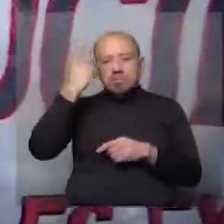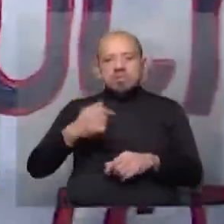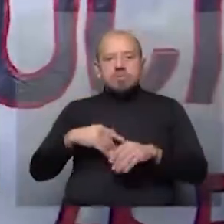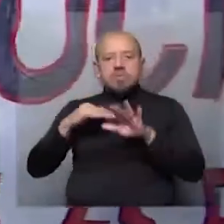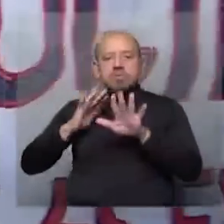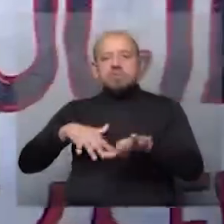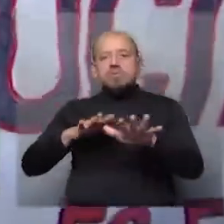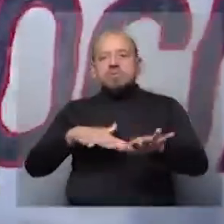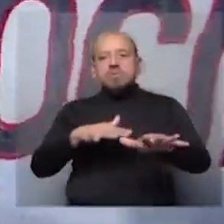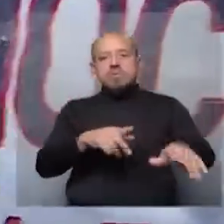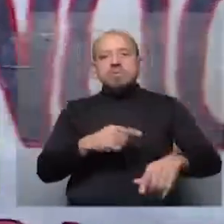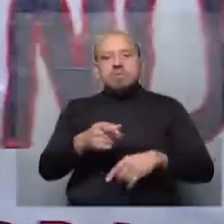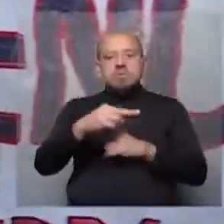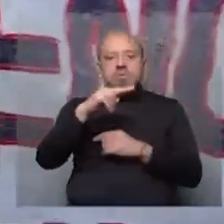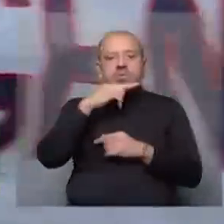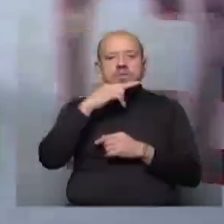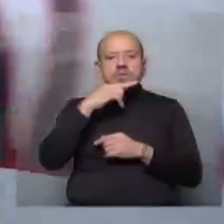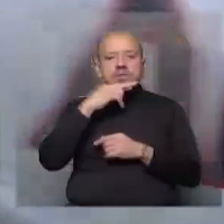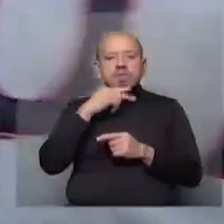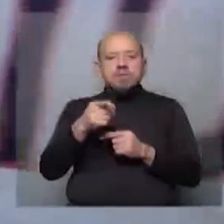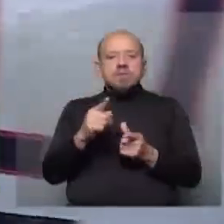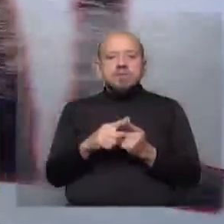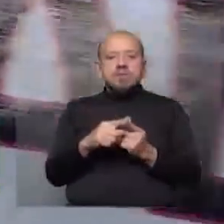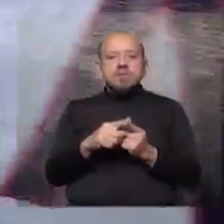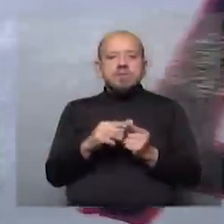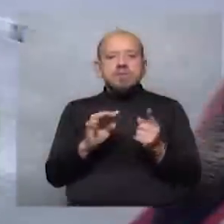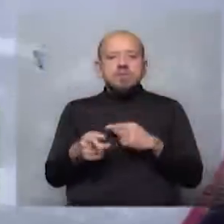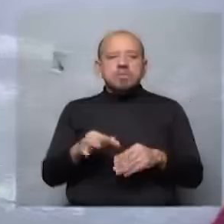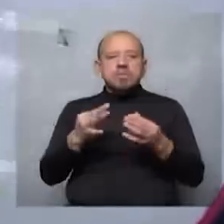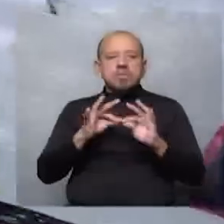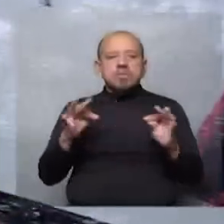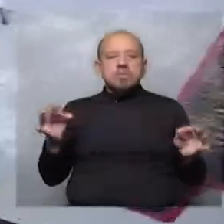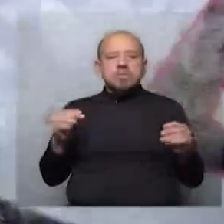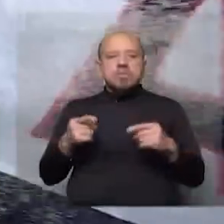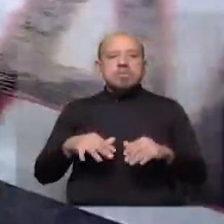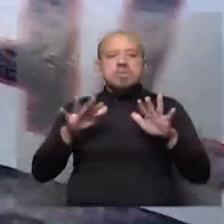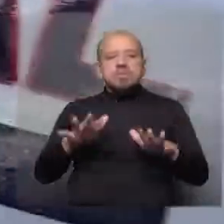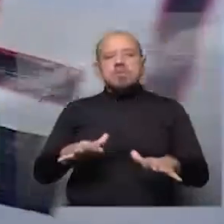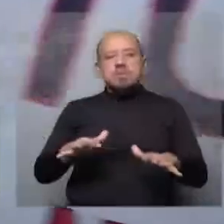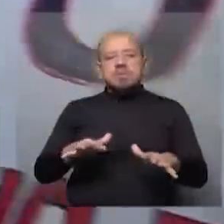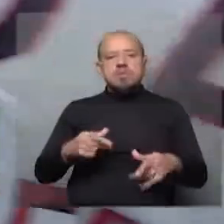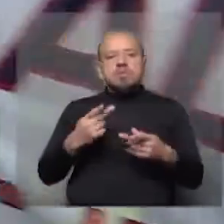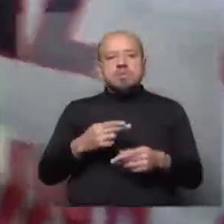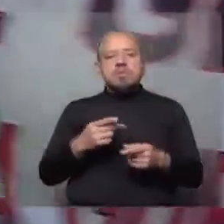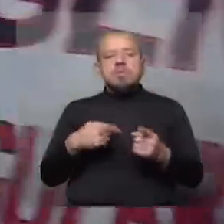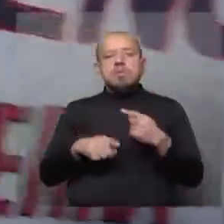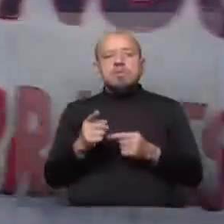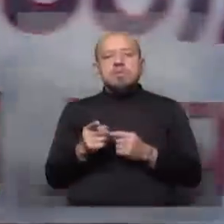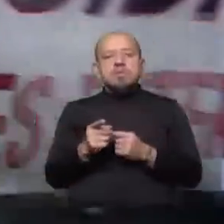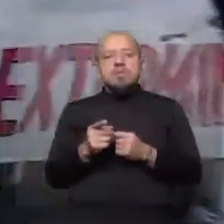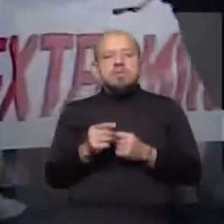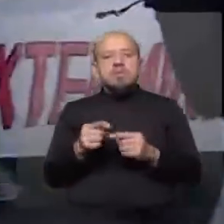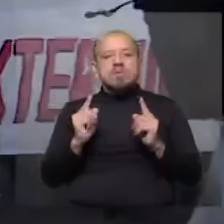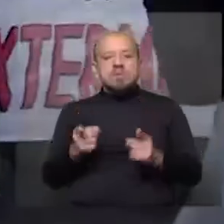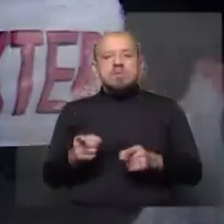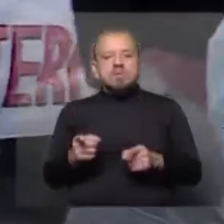este viernes en la capital de nuestro país con la Consigna alto al fuego haciendo énfasis también